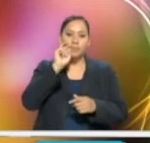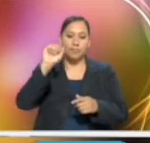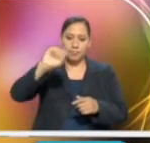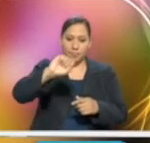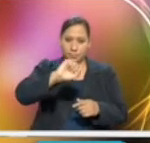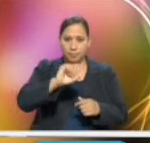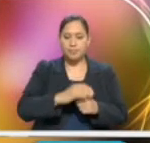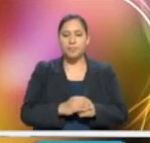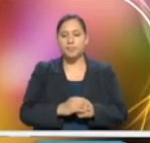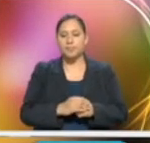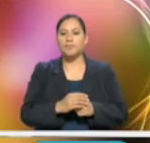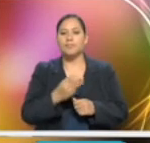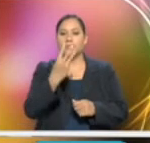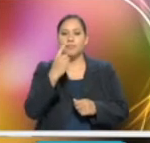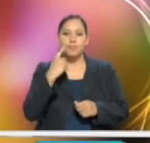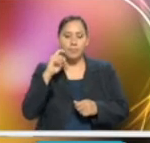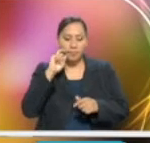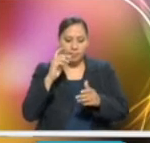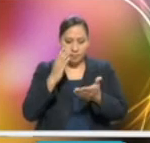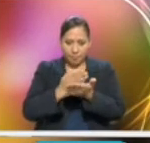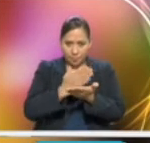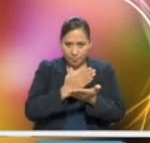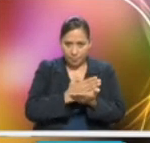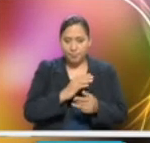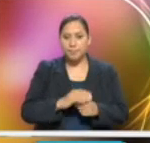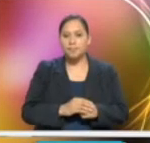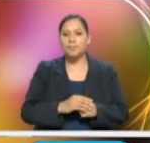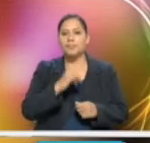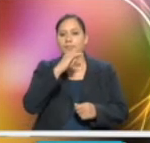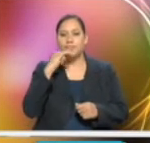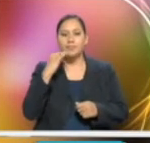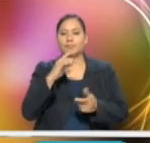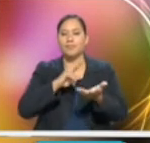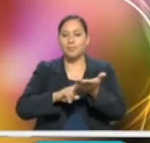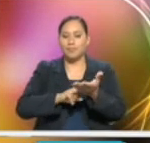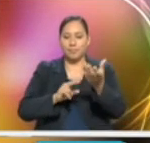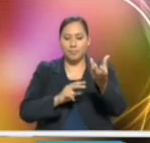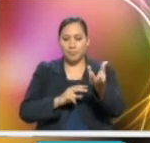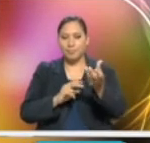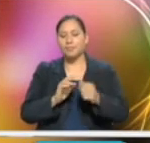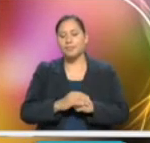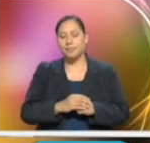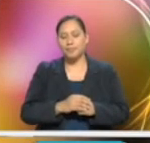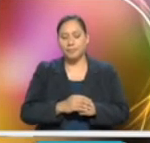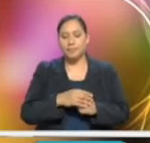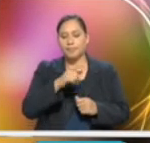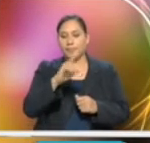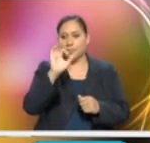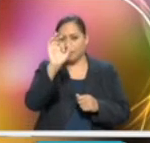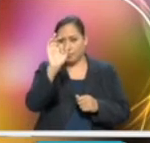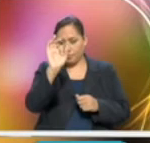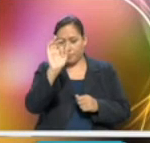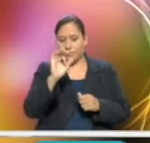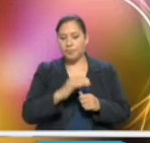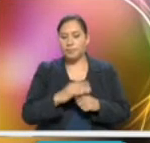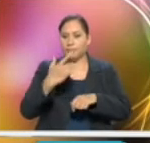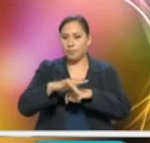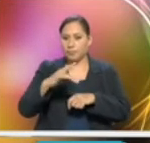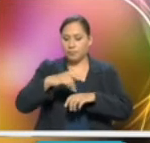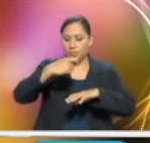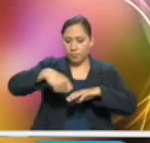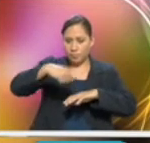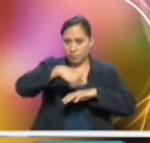3 jitomates picados finamente, ¿sí? Un pimiento morrón. media taza de aceitunas, También vamos a usar una taza de queso